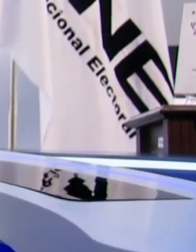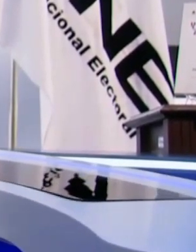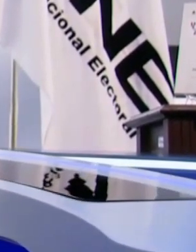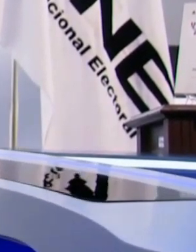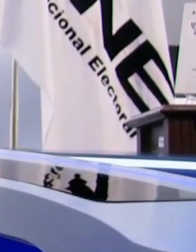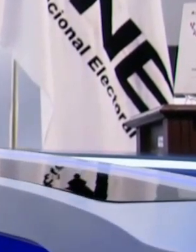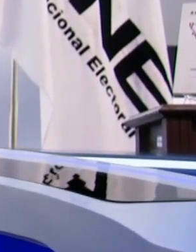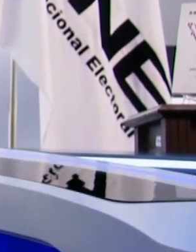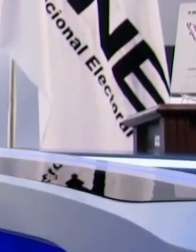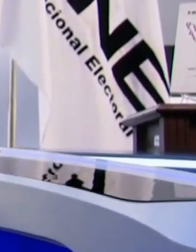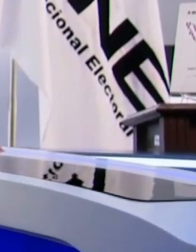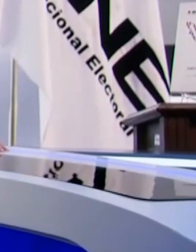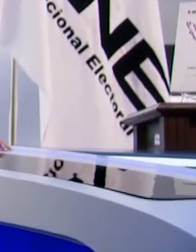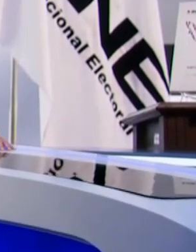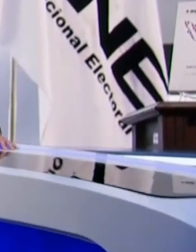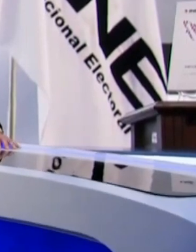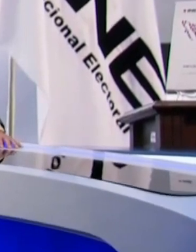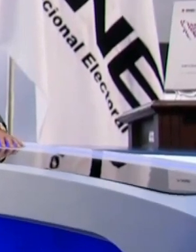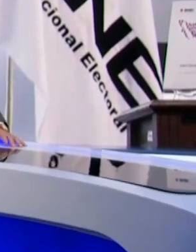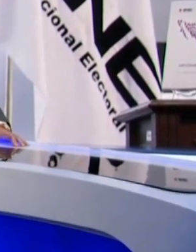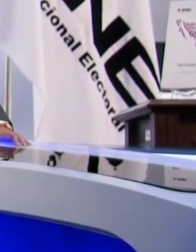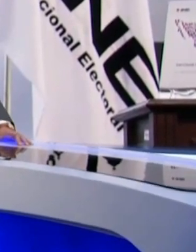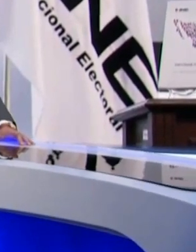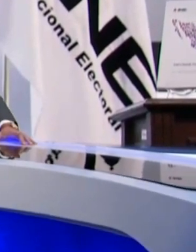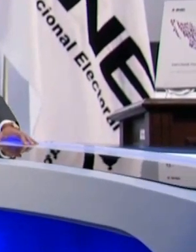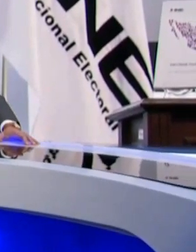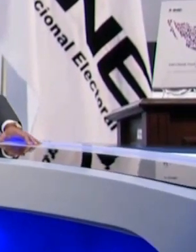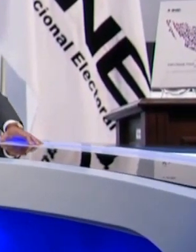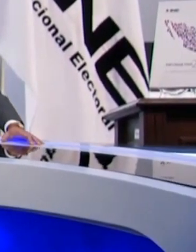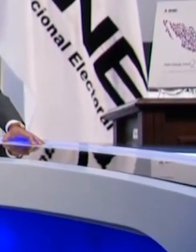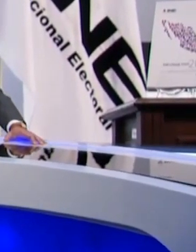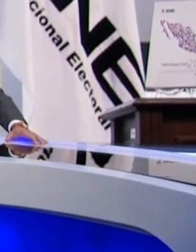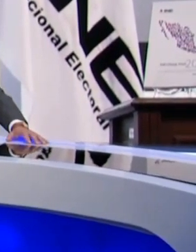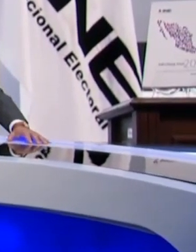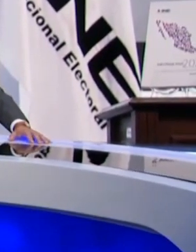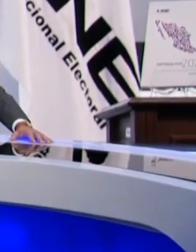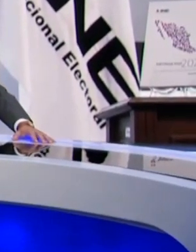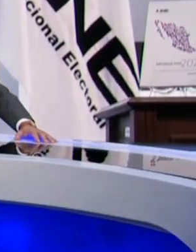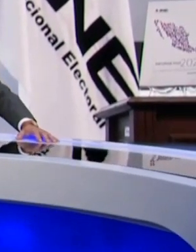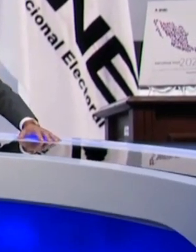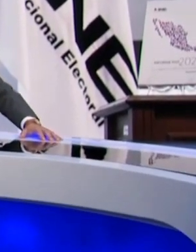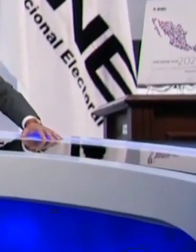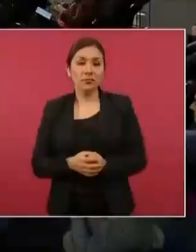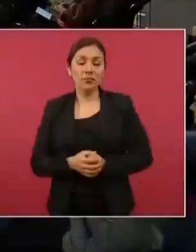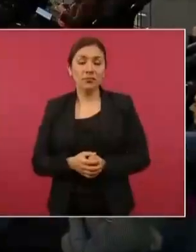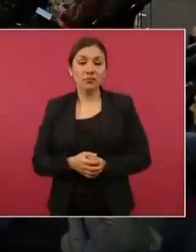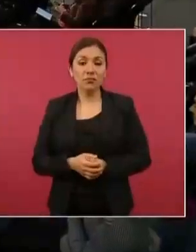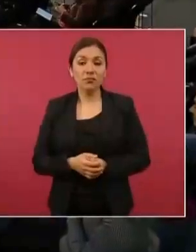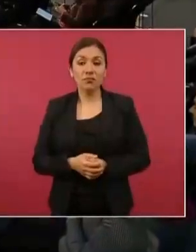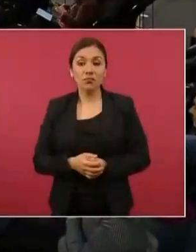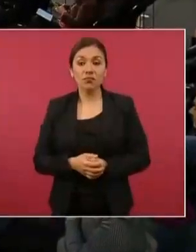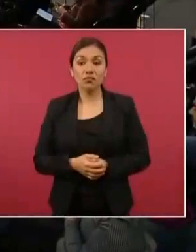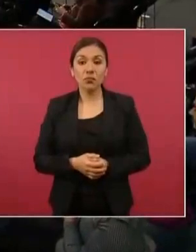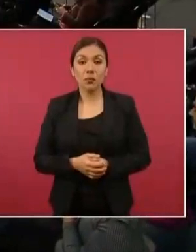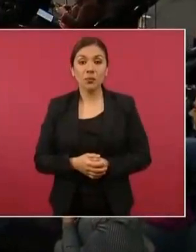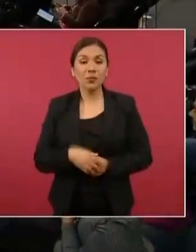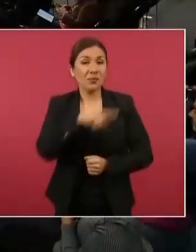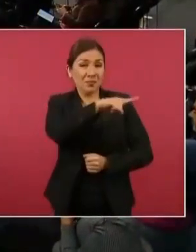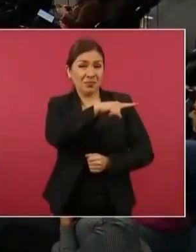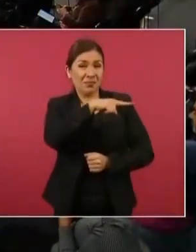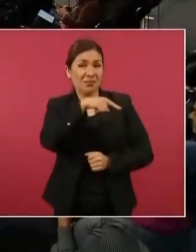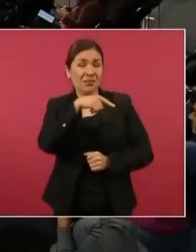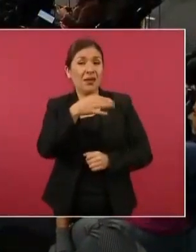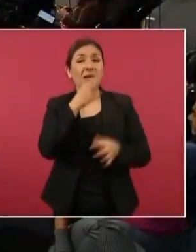Pajés, y un funcionario o funcionaria de carrera del INE. La marcha esta